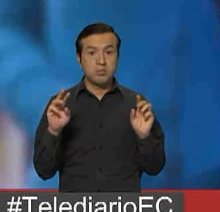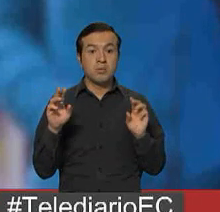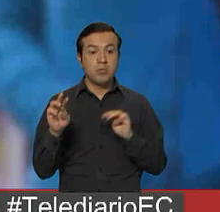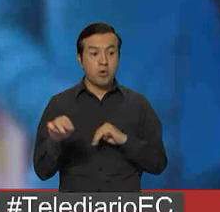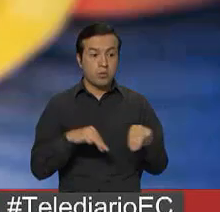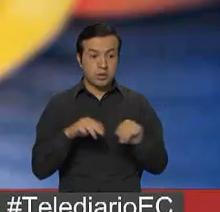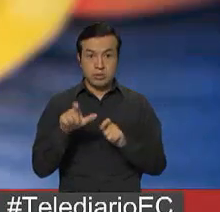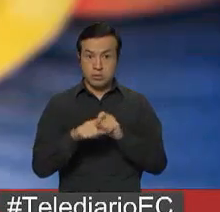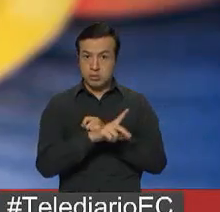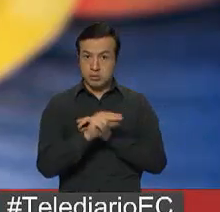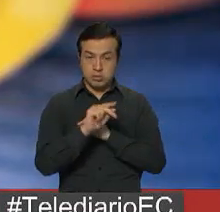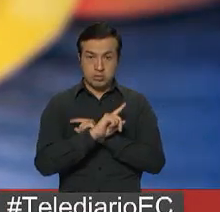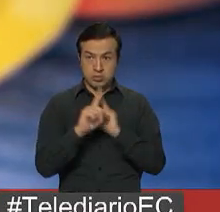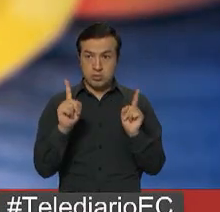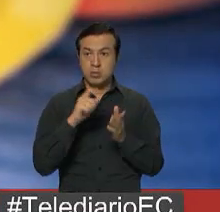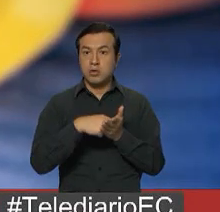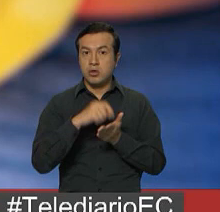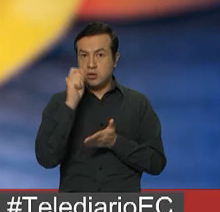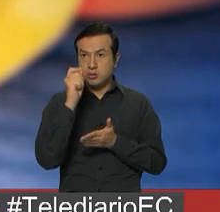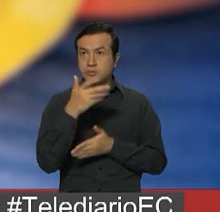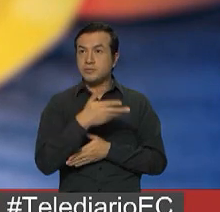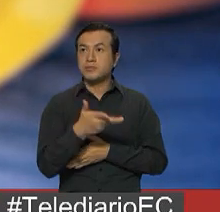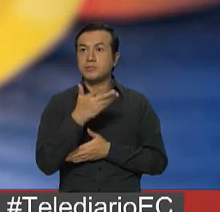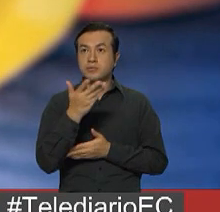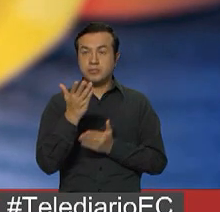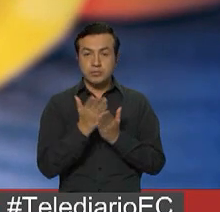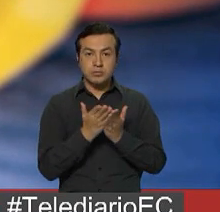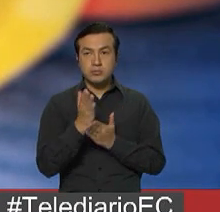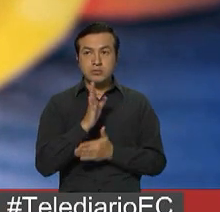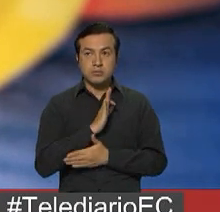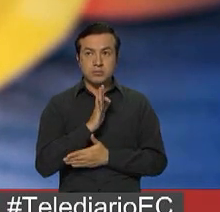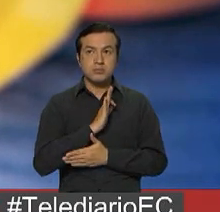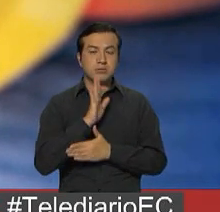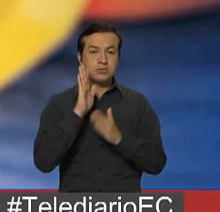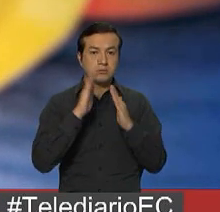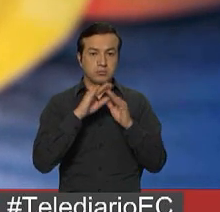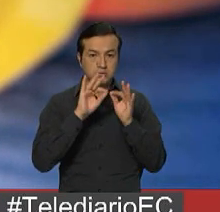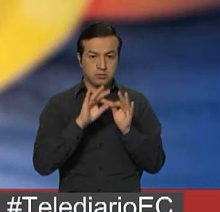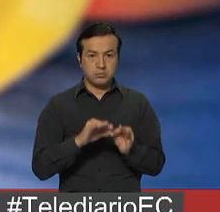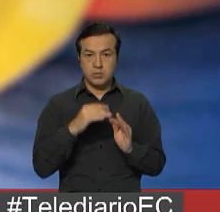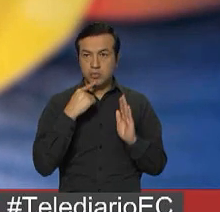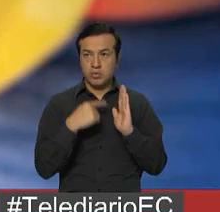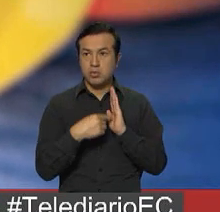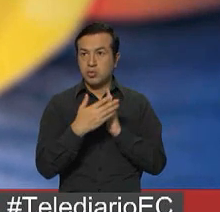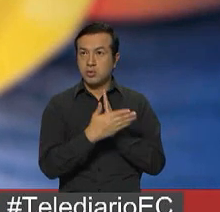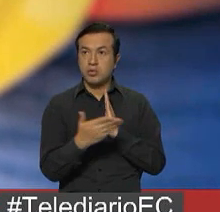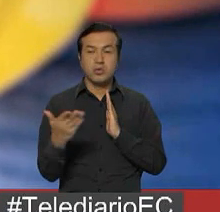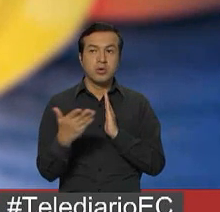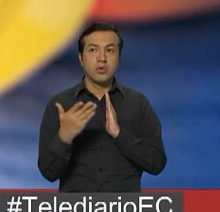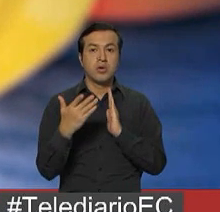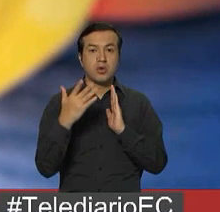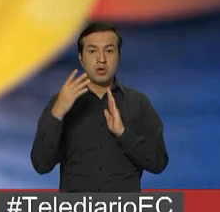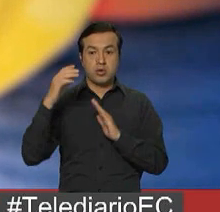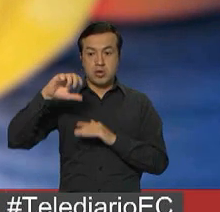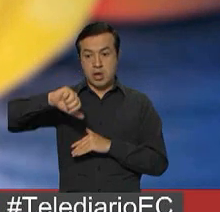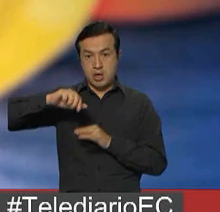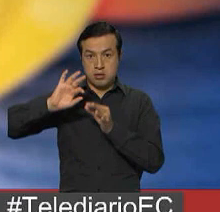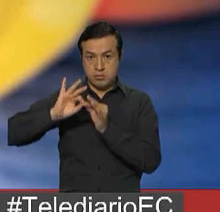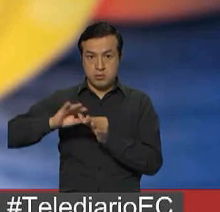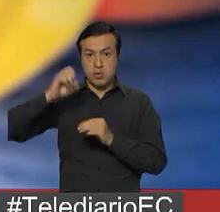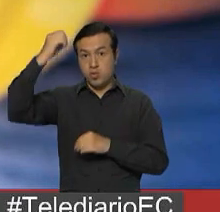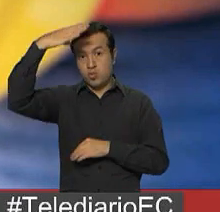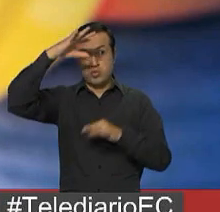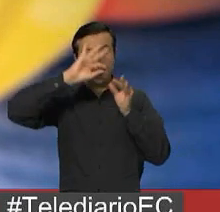compradores se autoriza el servicio técnico y de reparación a domicilio como por ejemplo servicio de plomería electricidad